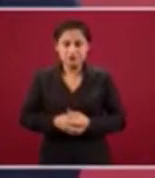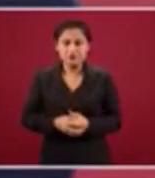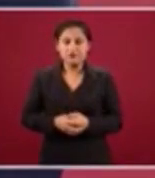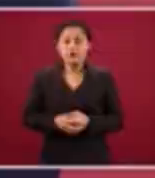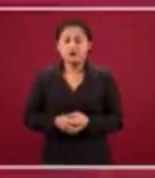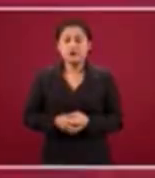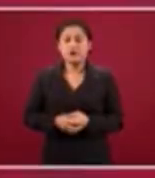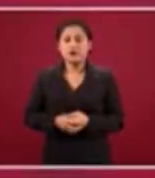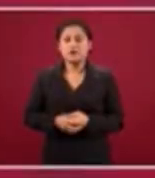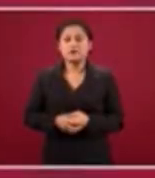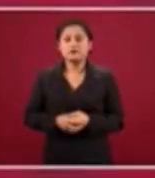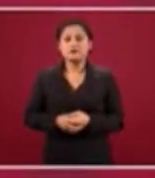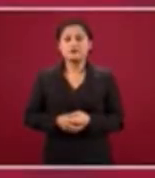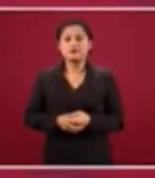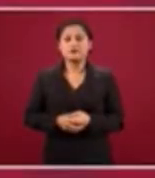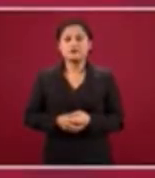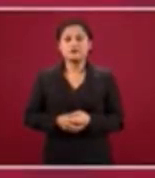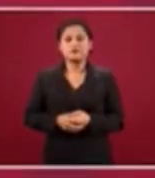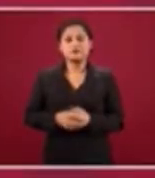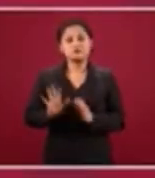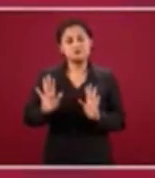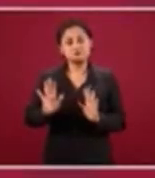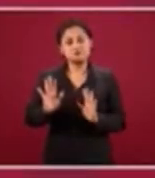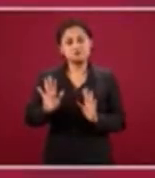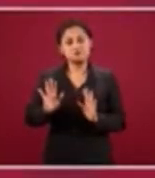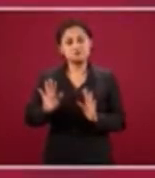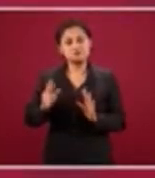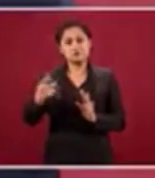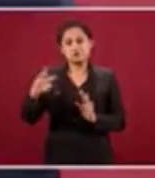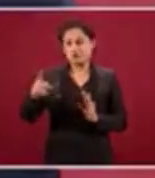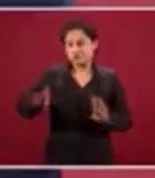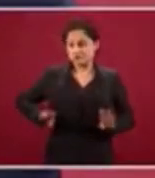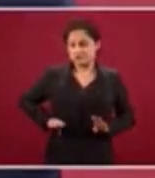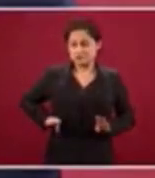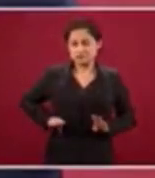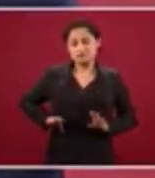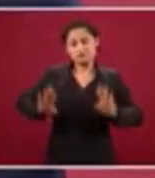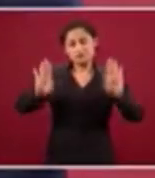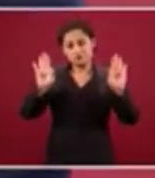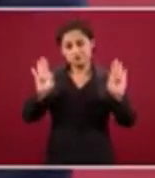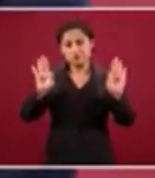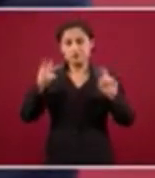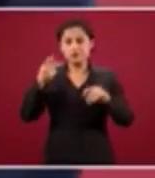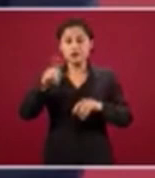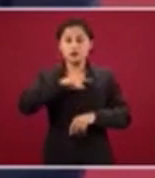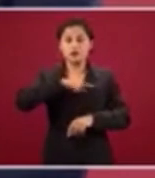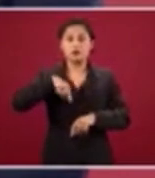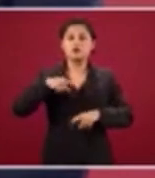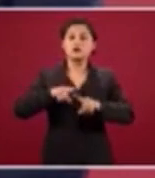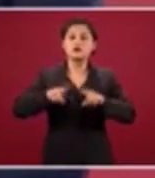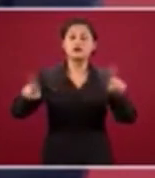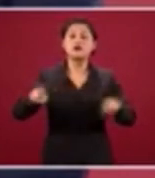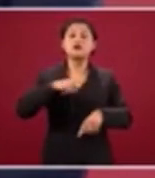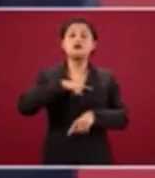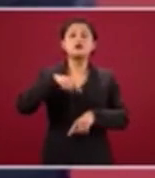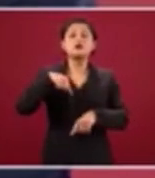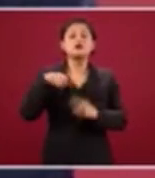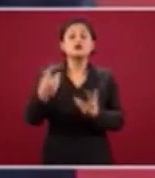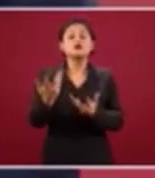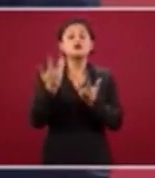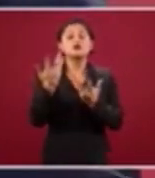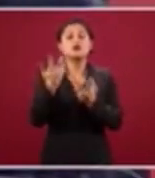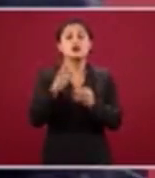Nosotros queremos que haya igualdad en México, que